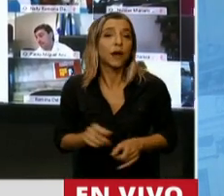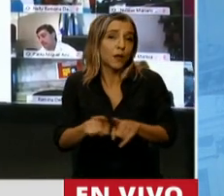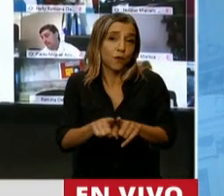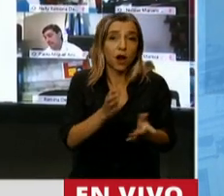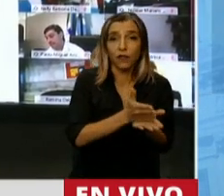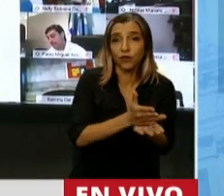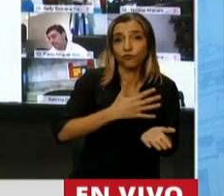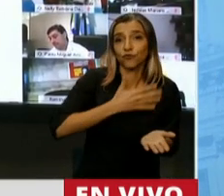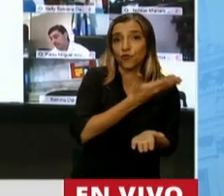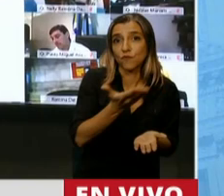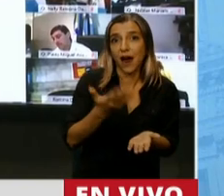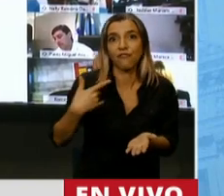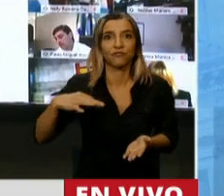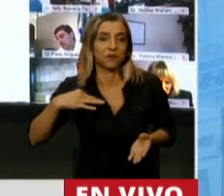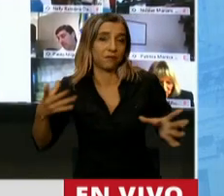humanos.